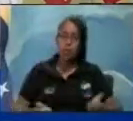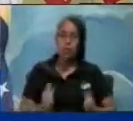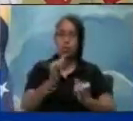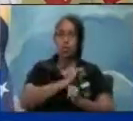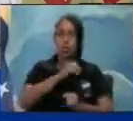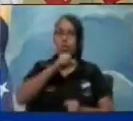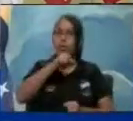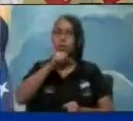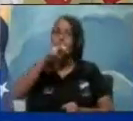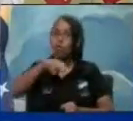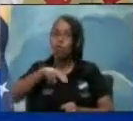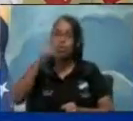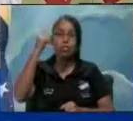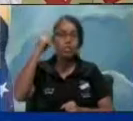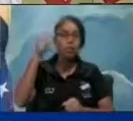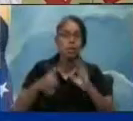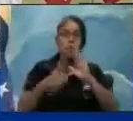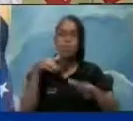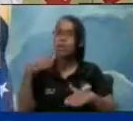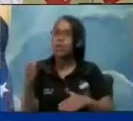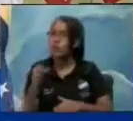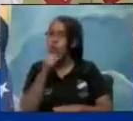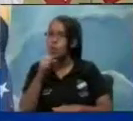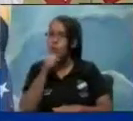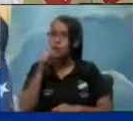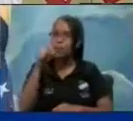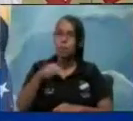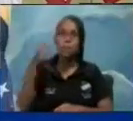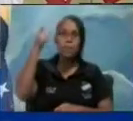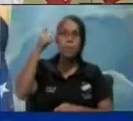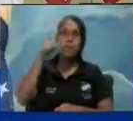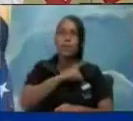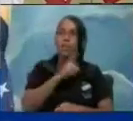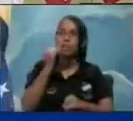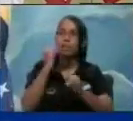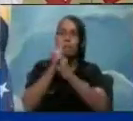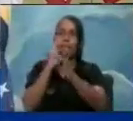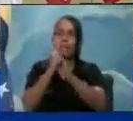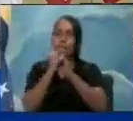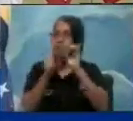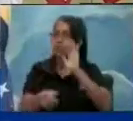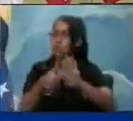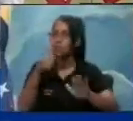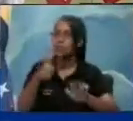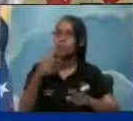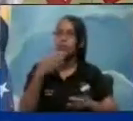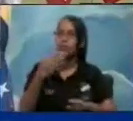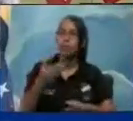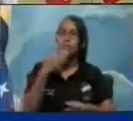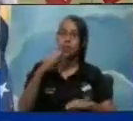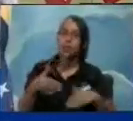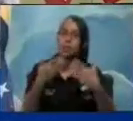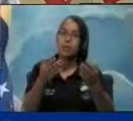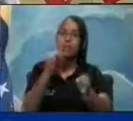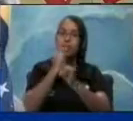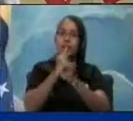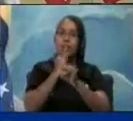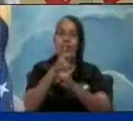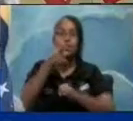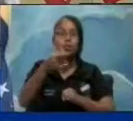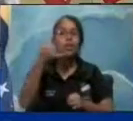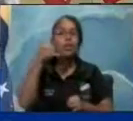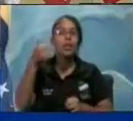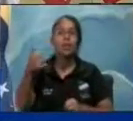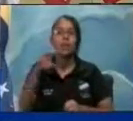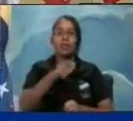nietos, que los muchachos saben más que los viejos hoy día de tecnología, pídele que te metan el internet en tu teléfono